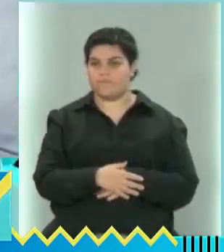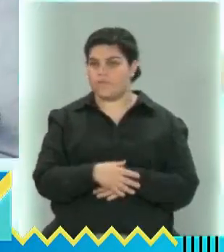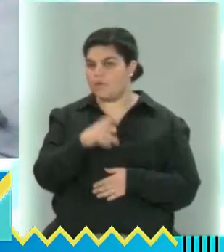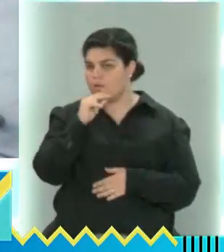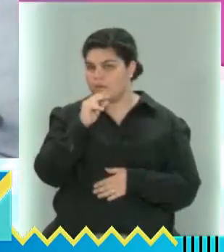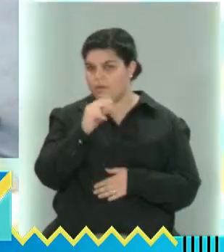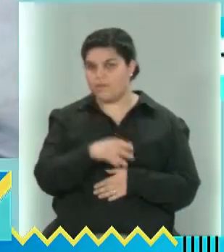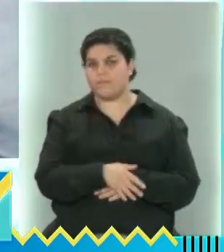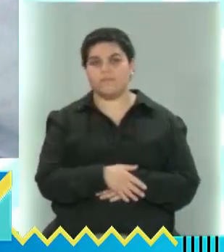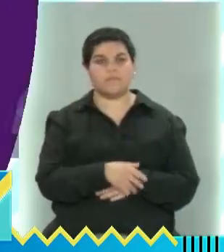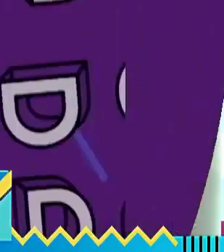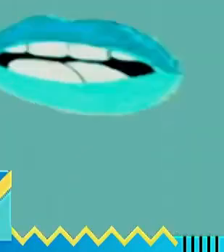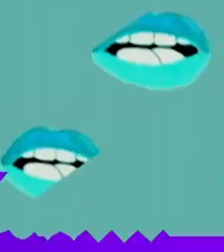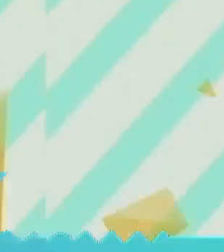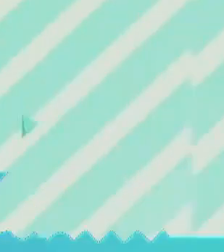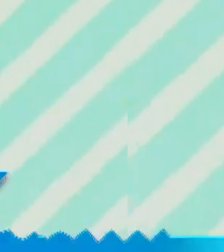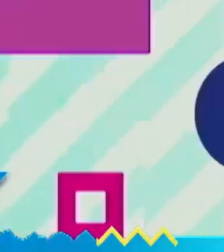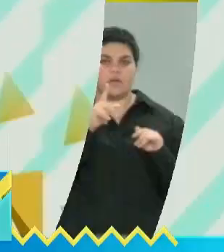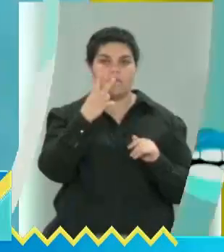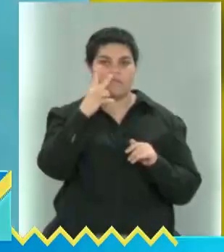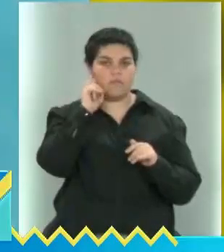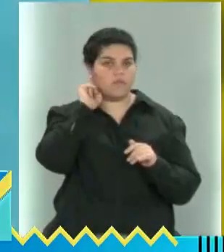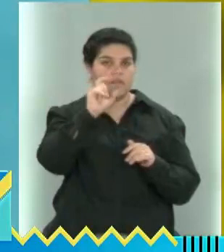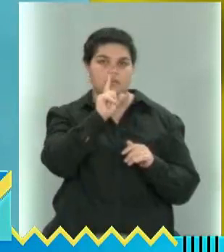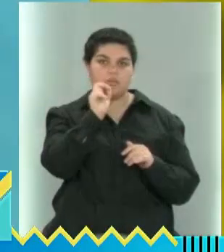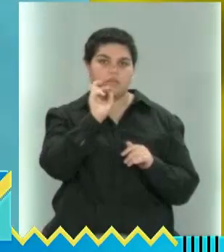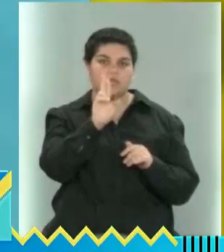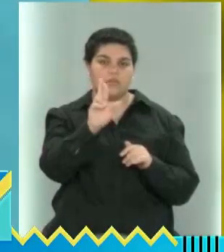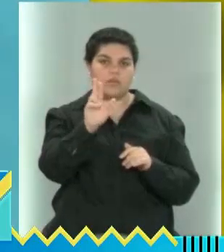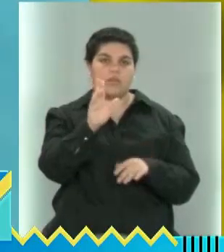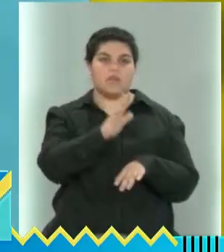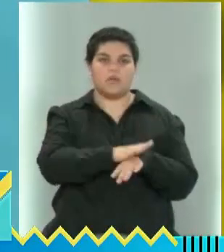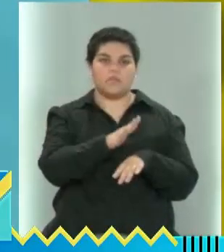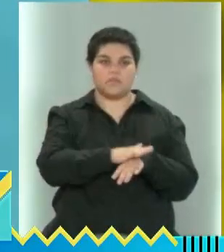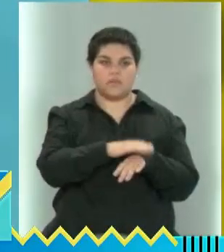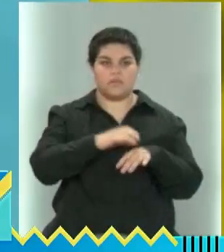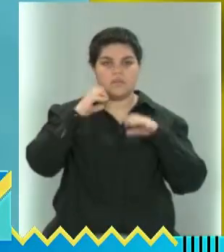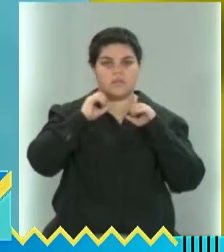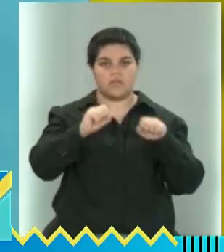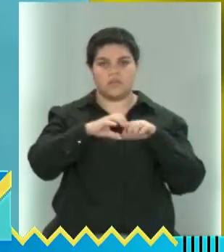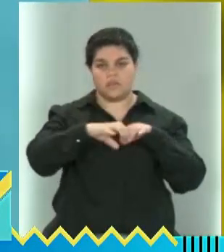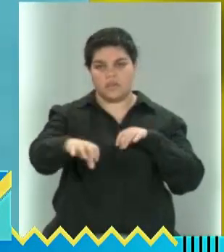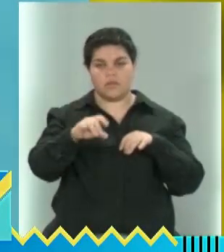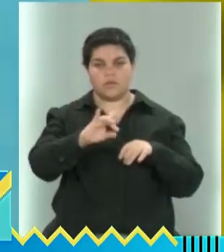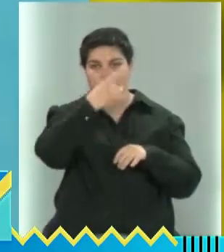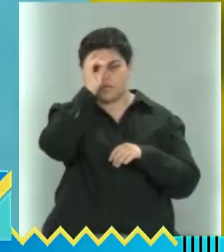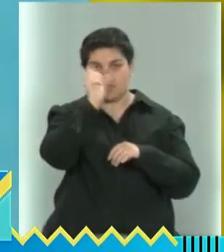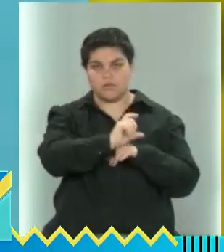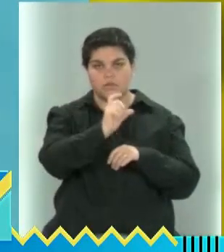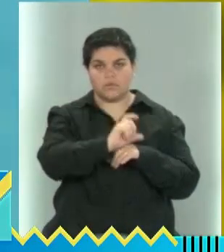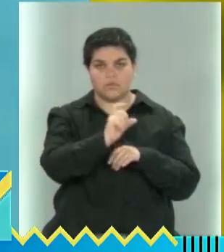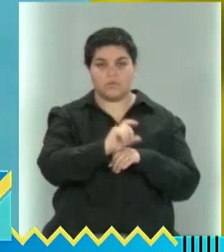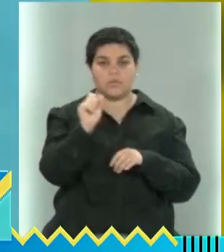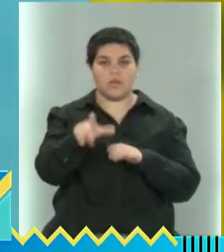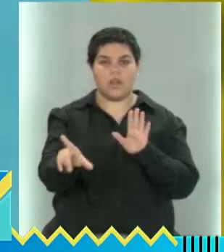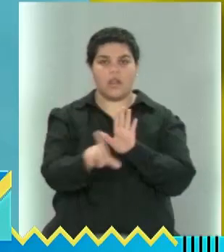a ustedes. Hasta luego. Bien, Víctor Ibáñez, secretario de Relaciones Institucionales, Asuntos Legales y Administración de la Universidad Nacional de Cuyo, pasada también por